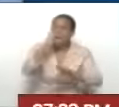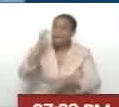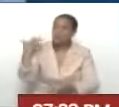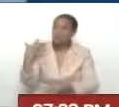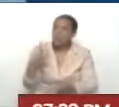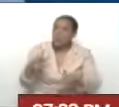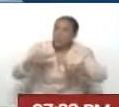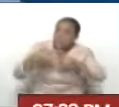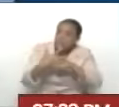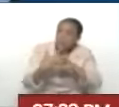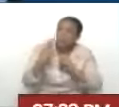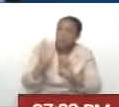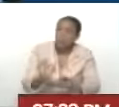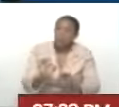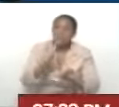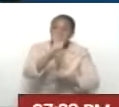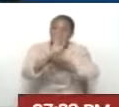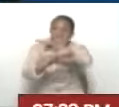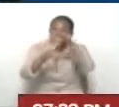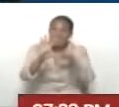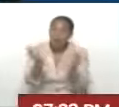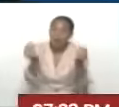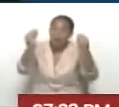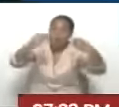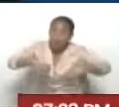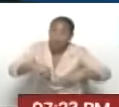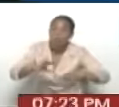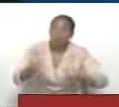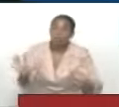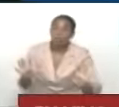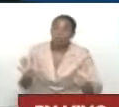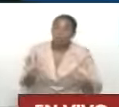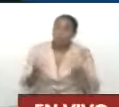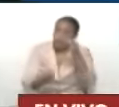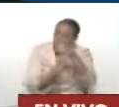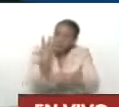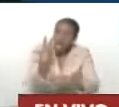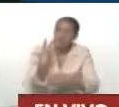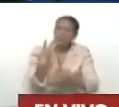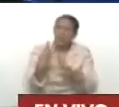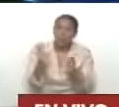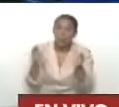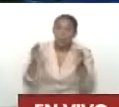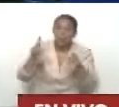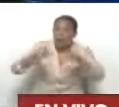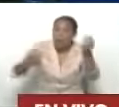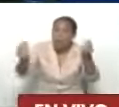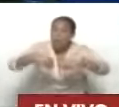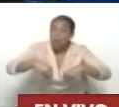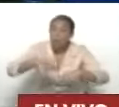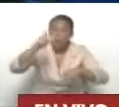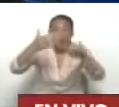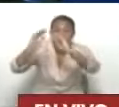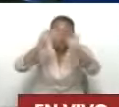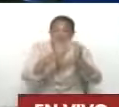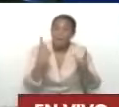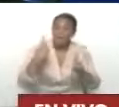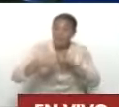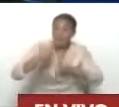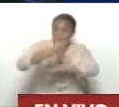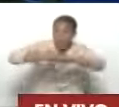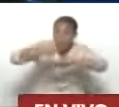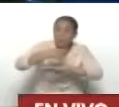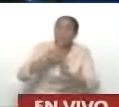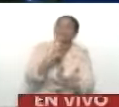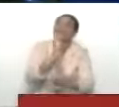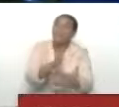pasamos. Y los cinco consensos que fuimos construyendo un país entero fue la respuesta